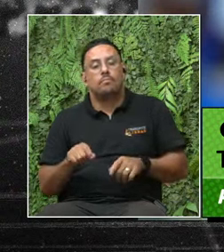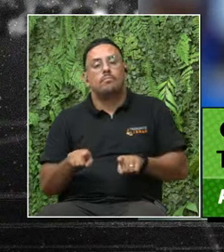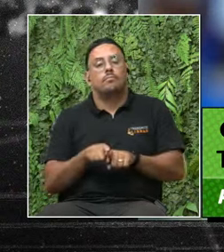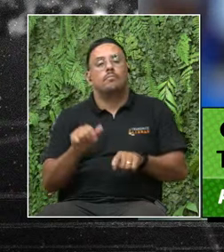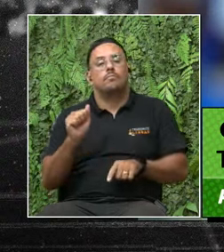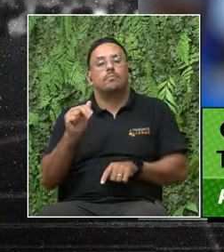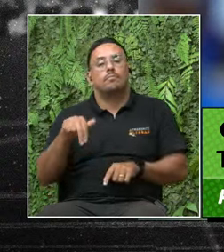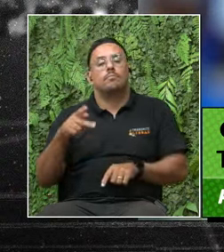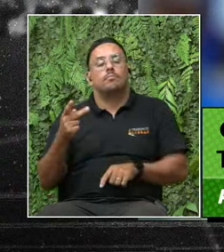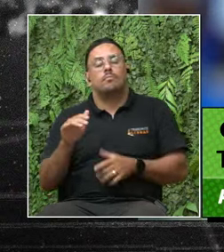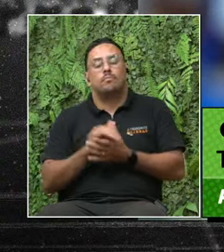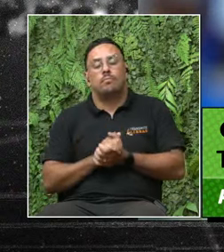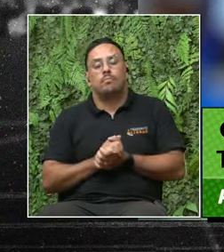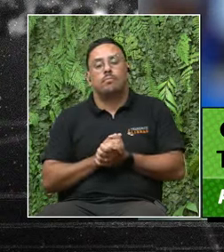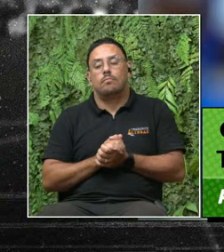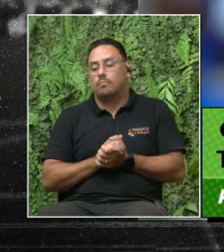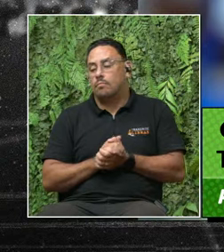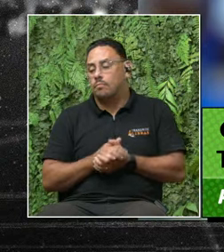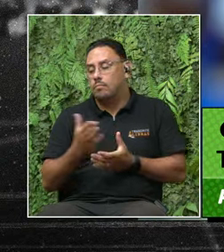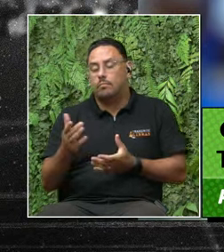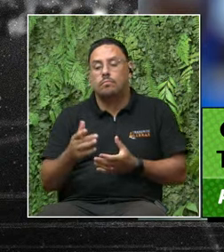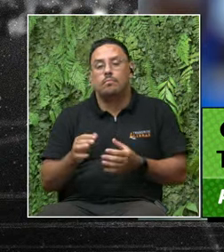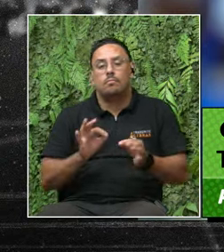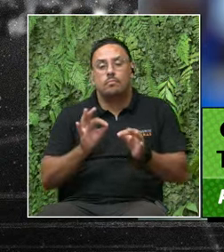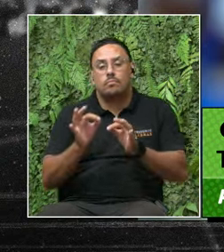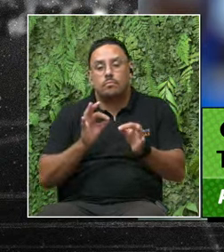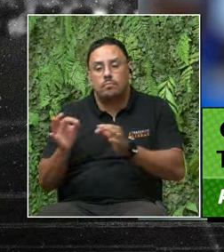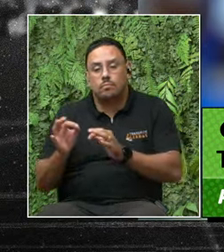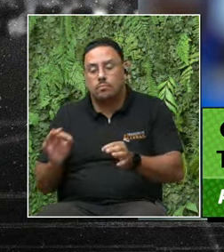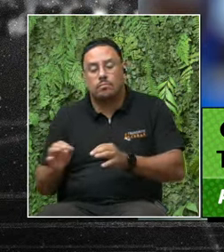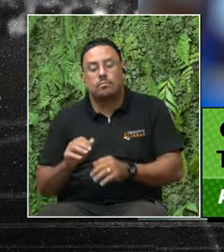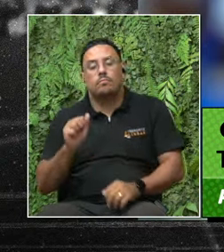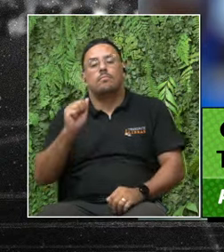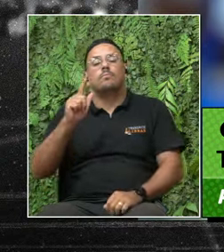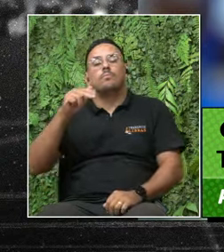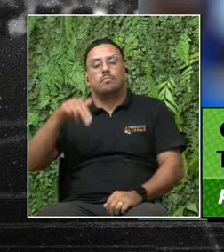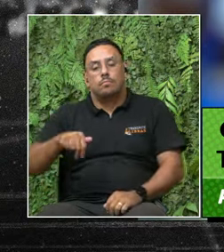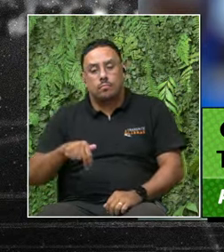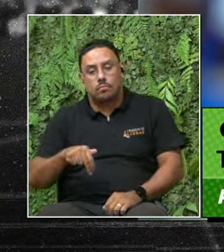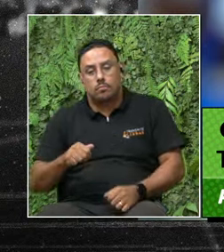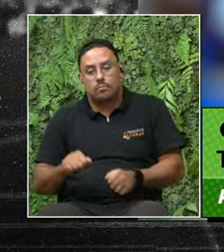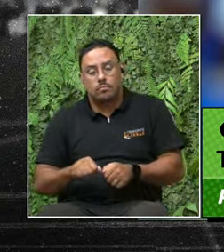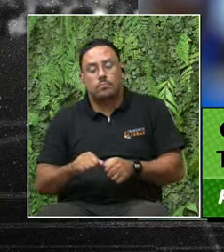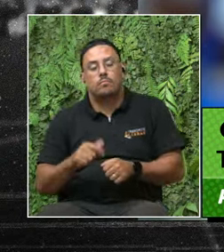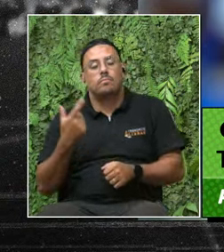Arana saracho rran Franco